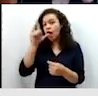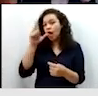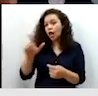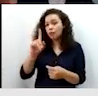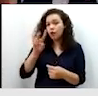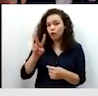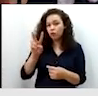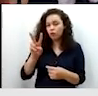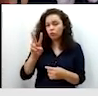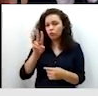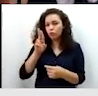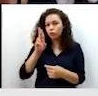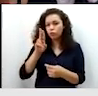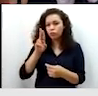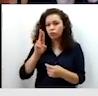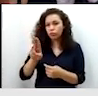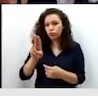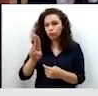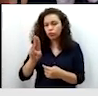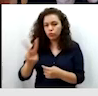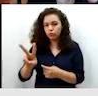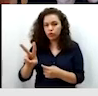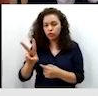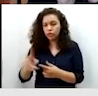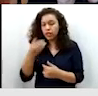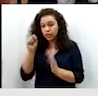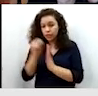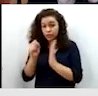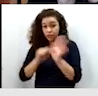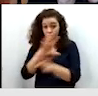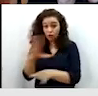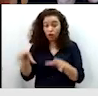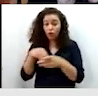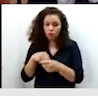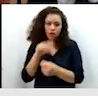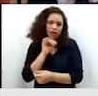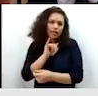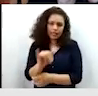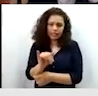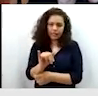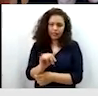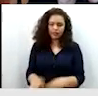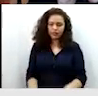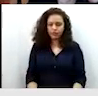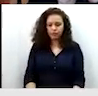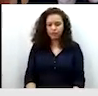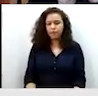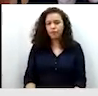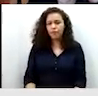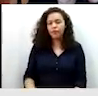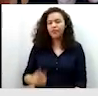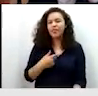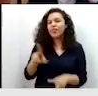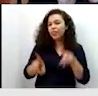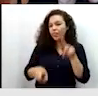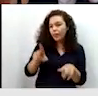cuenta, ese sería un adecuado sistema de filtrado, completo, por decirlo así. Aquí va a depender mucho